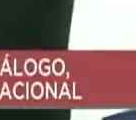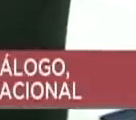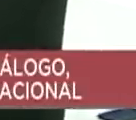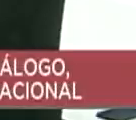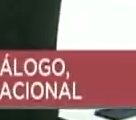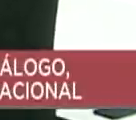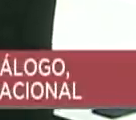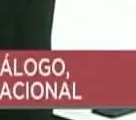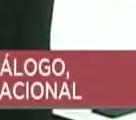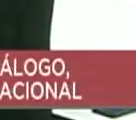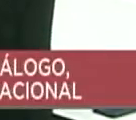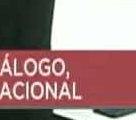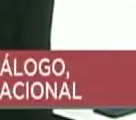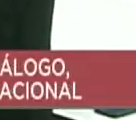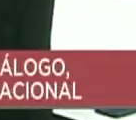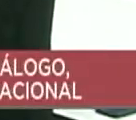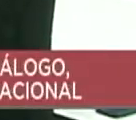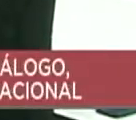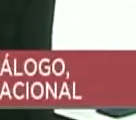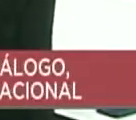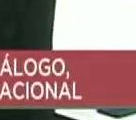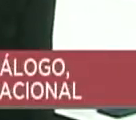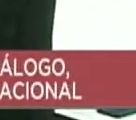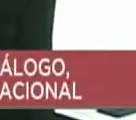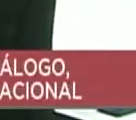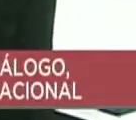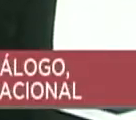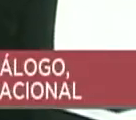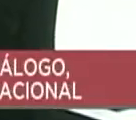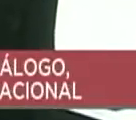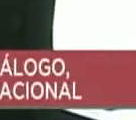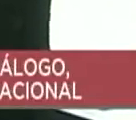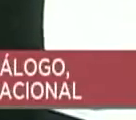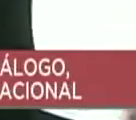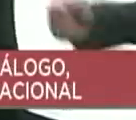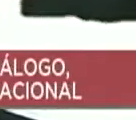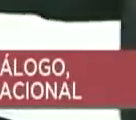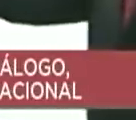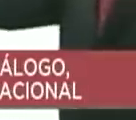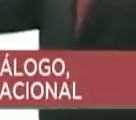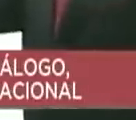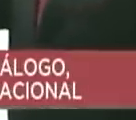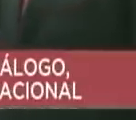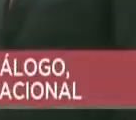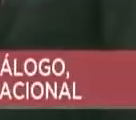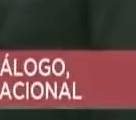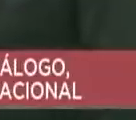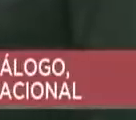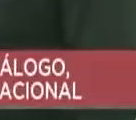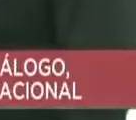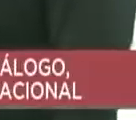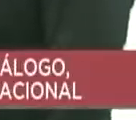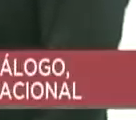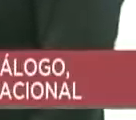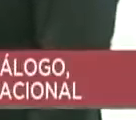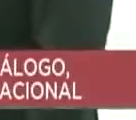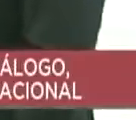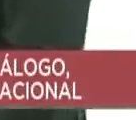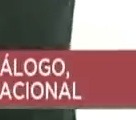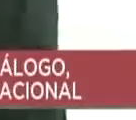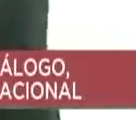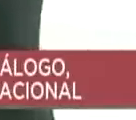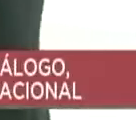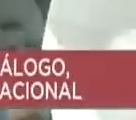2013-2014, iniciando su primer periodo de gestión en busca de tender puentes del acercamiento de la